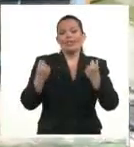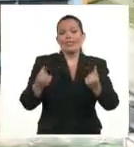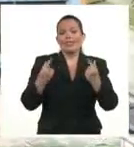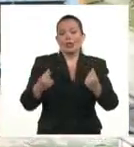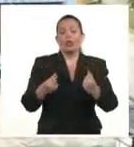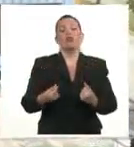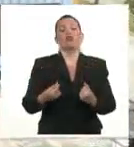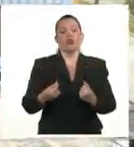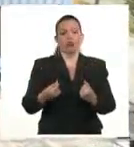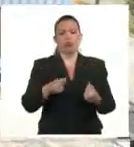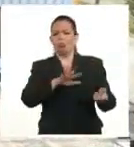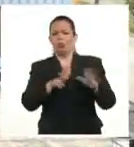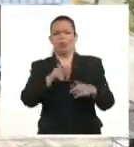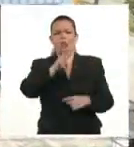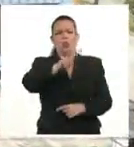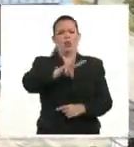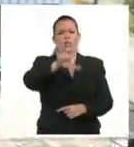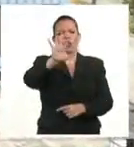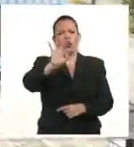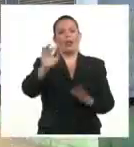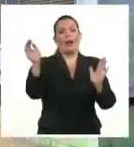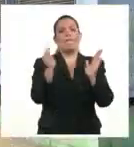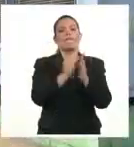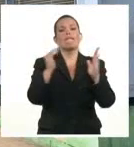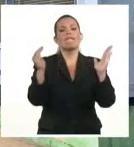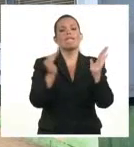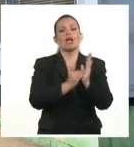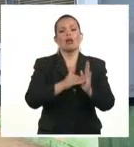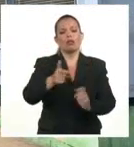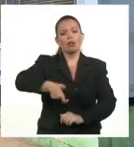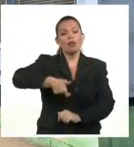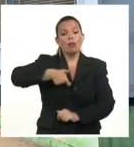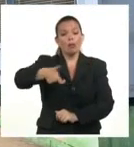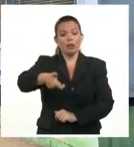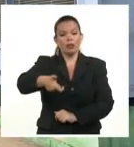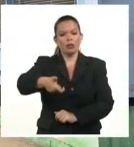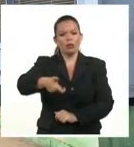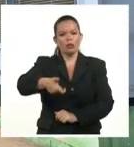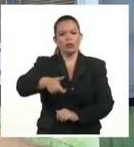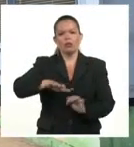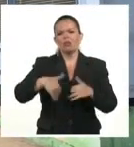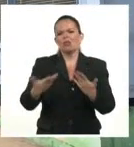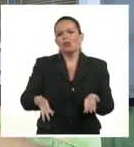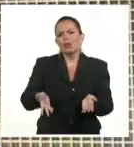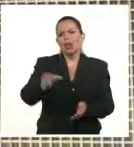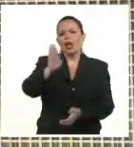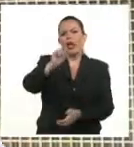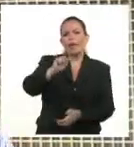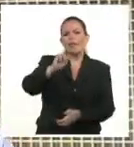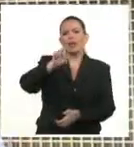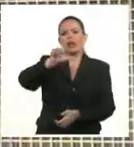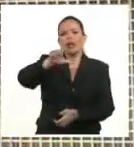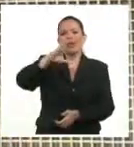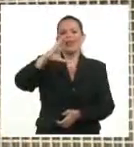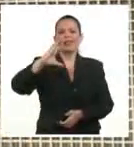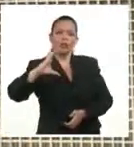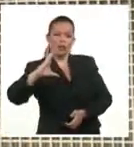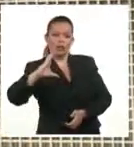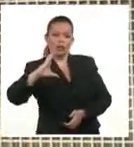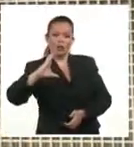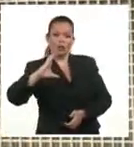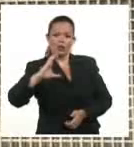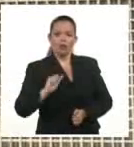orden de los 250 millones de pesos en moneda libremente convertible. Siempre se hacen lotes de